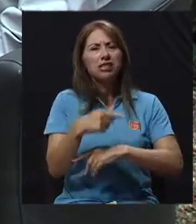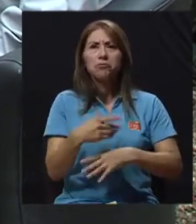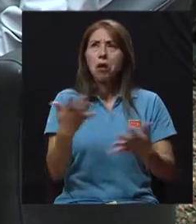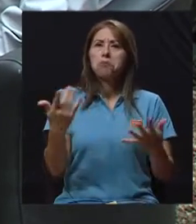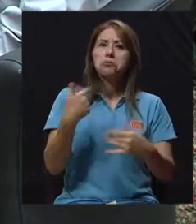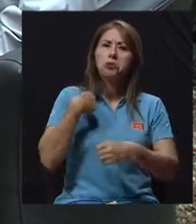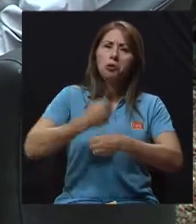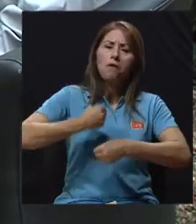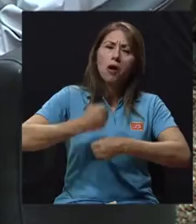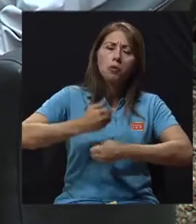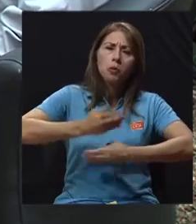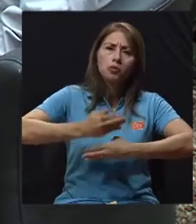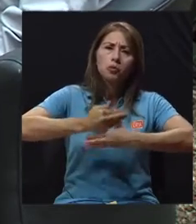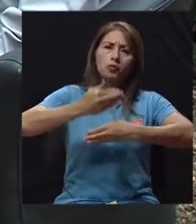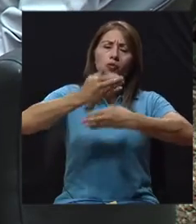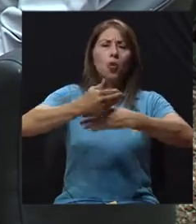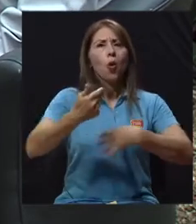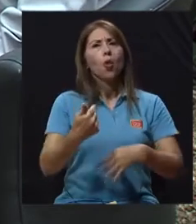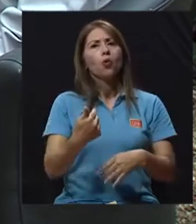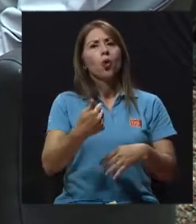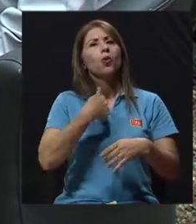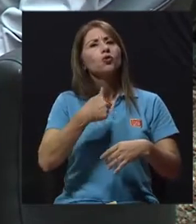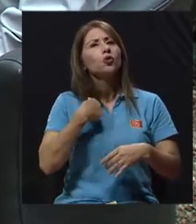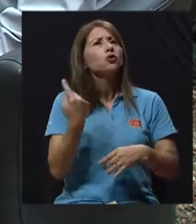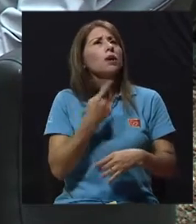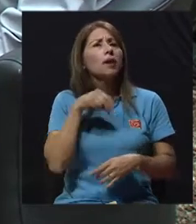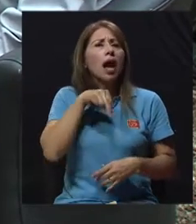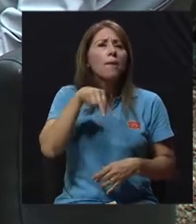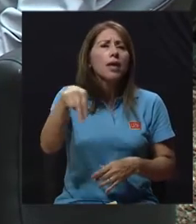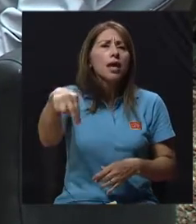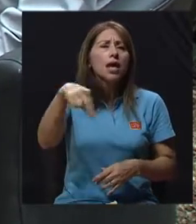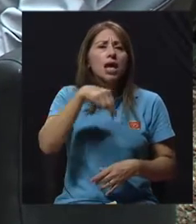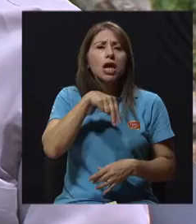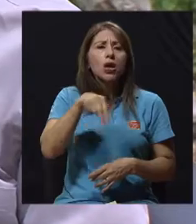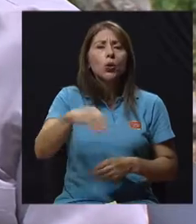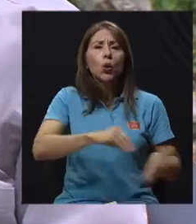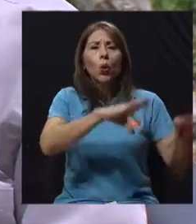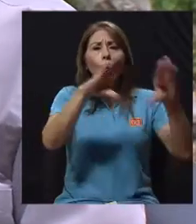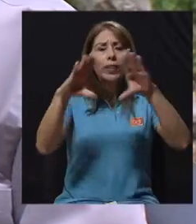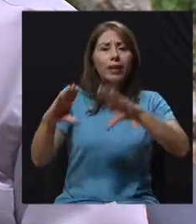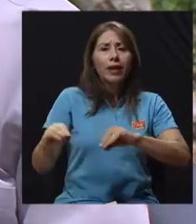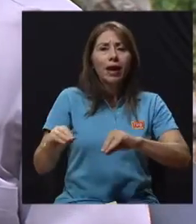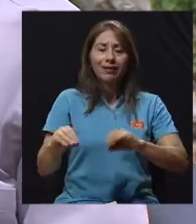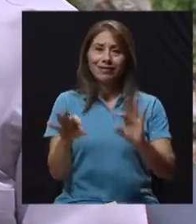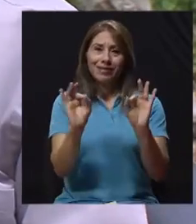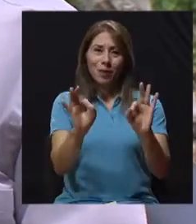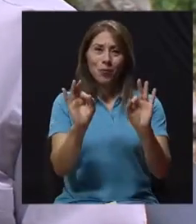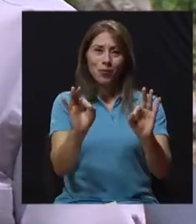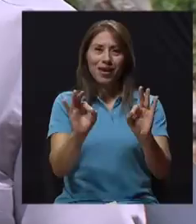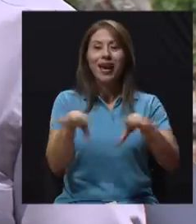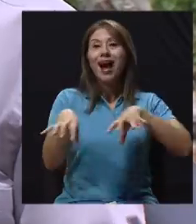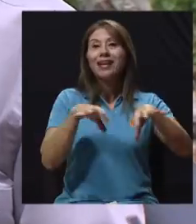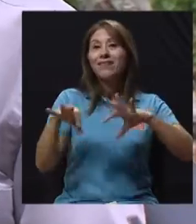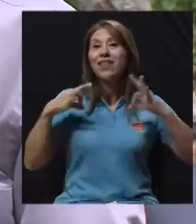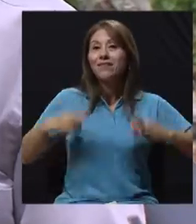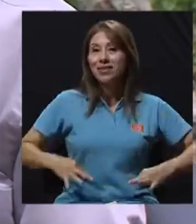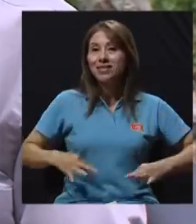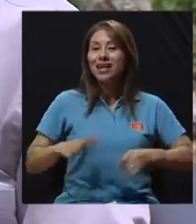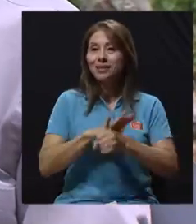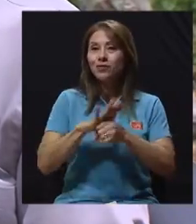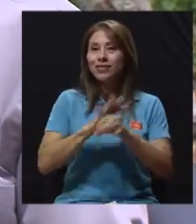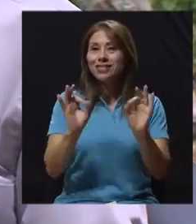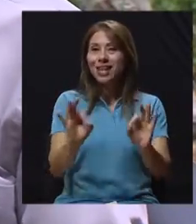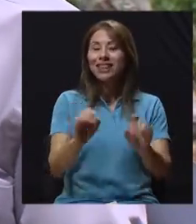yo trabajo en, qué sé yo, en construcción o soy cartero y ando caminando todo el día. Sí, está muy bien, su cantidad de actividad física es